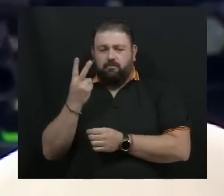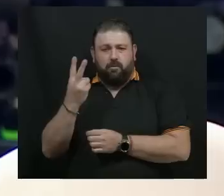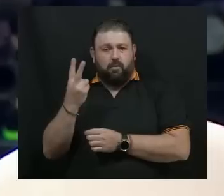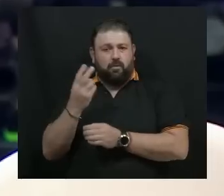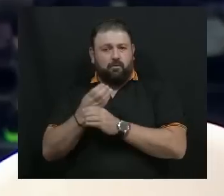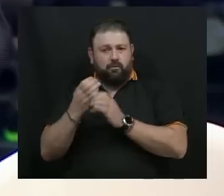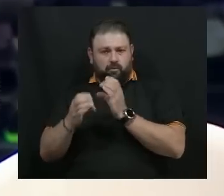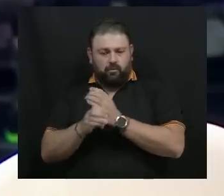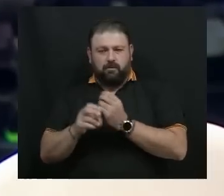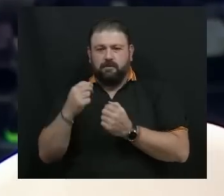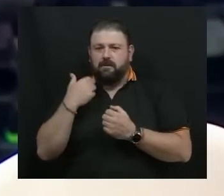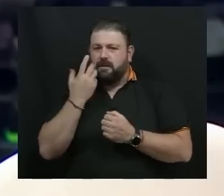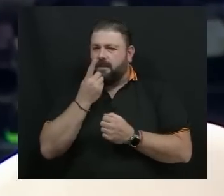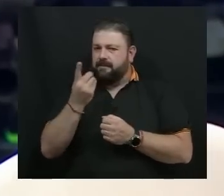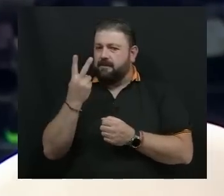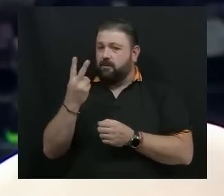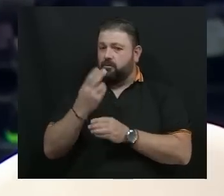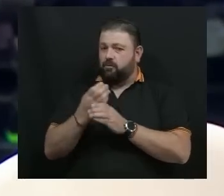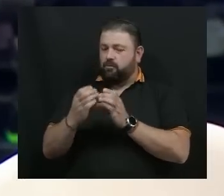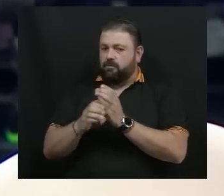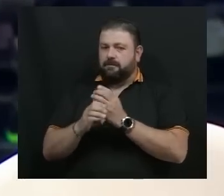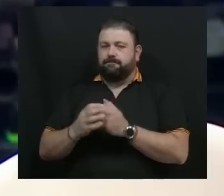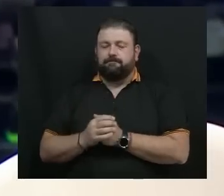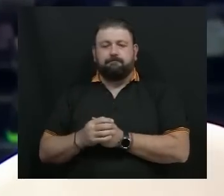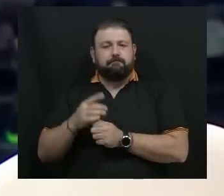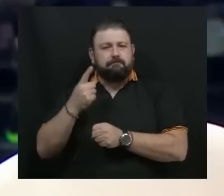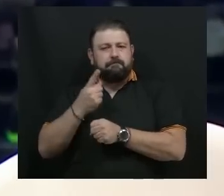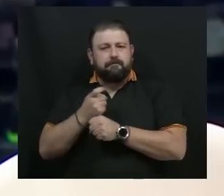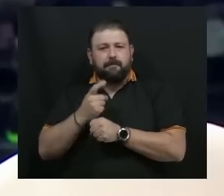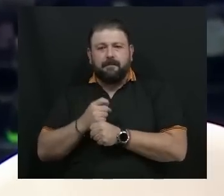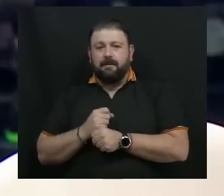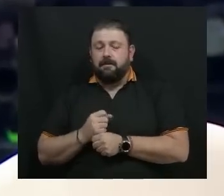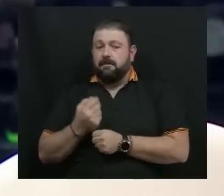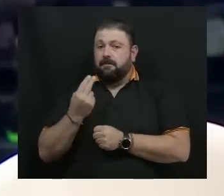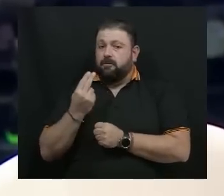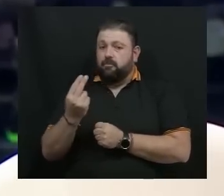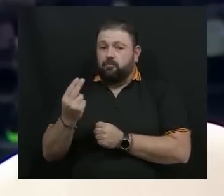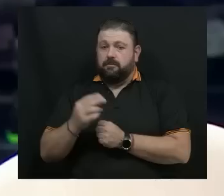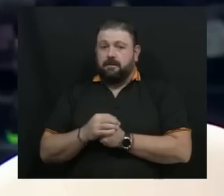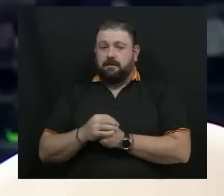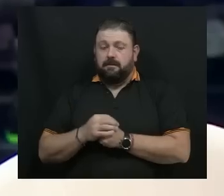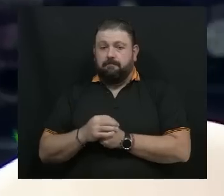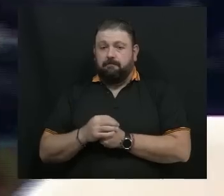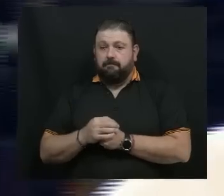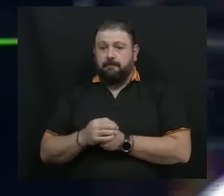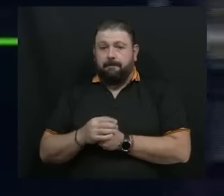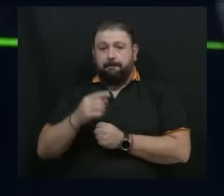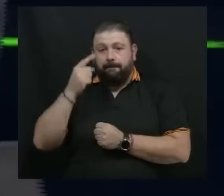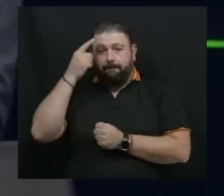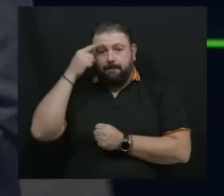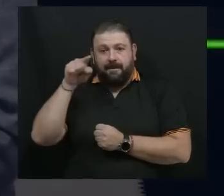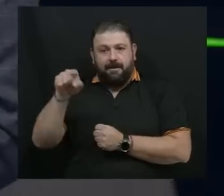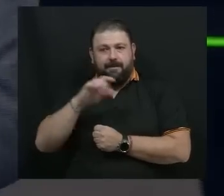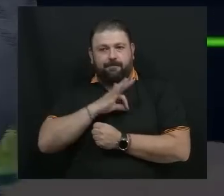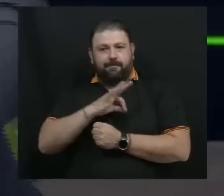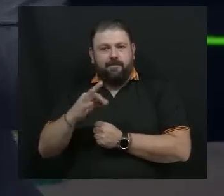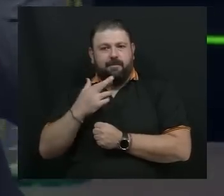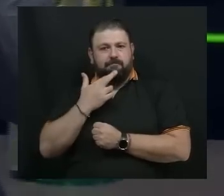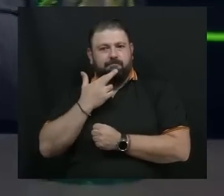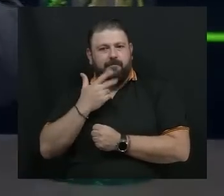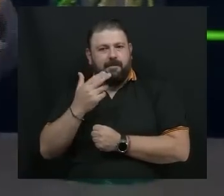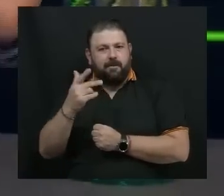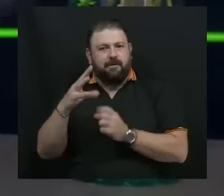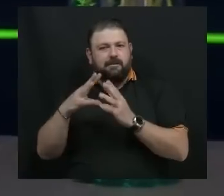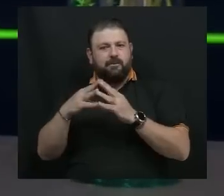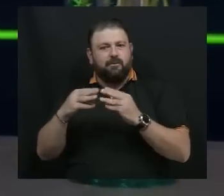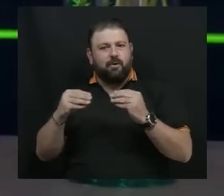pero principalmente 2. La primera es que usted va a resolver la urgencia económica. ¿A quién le